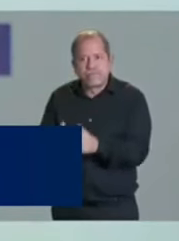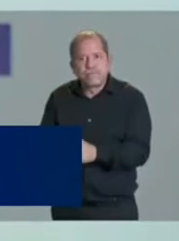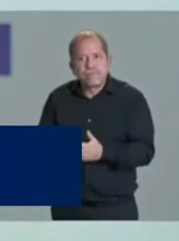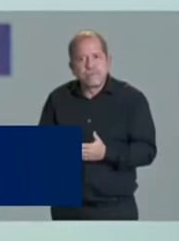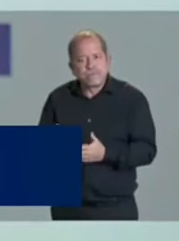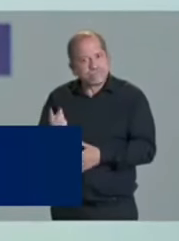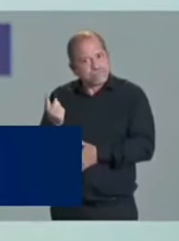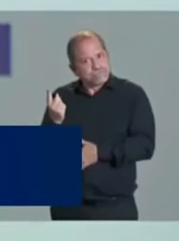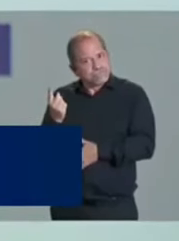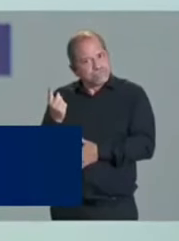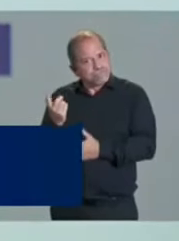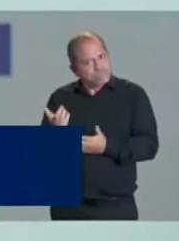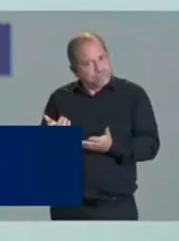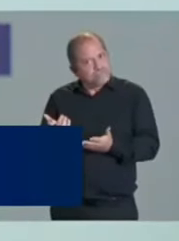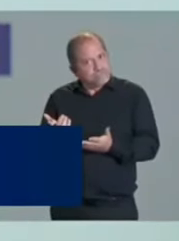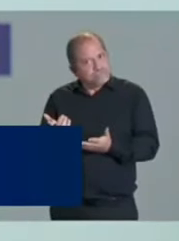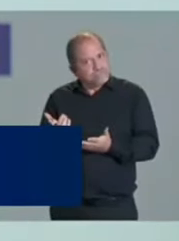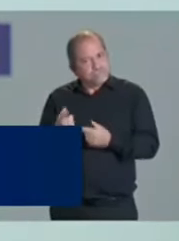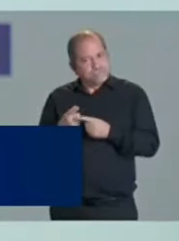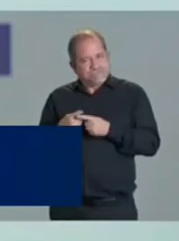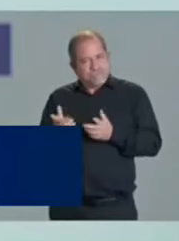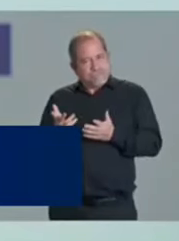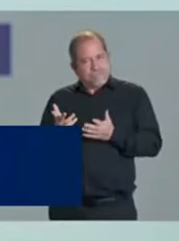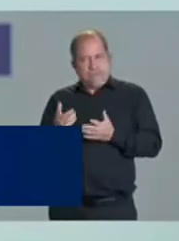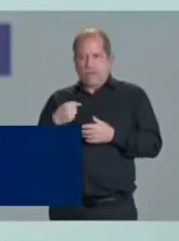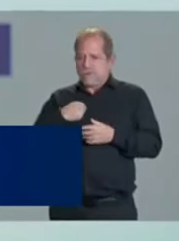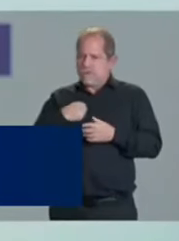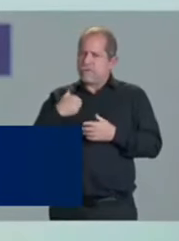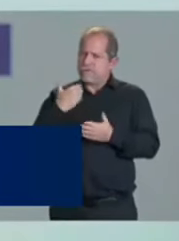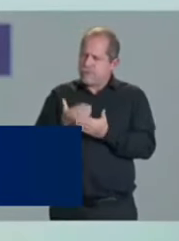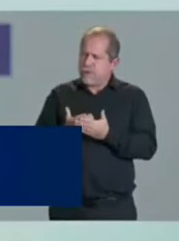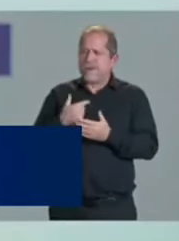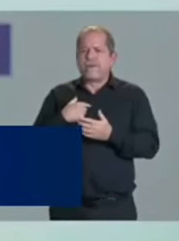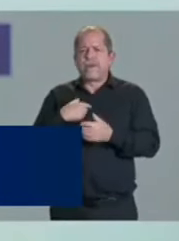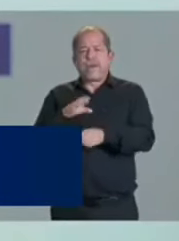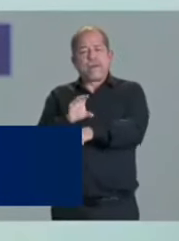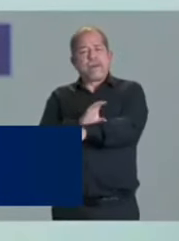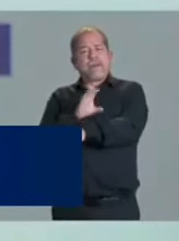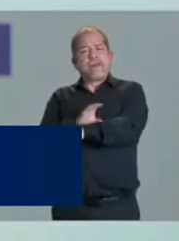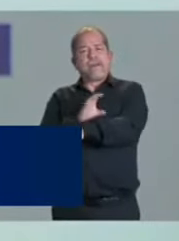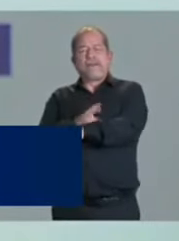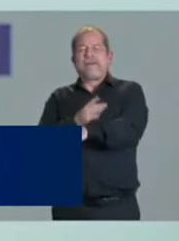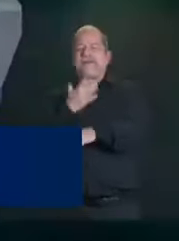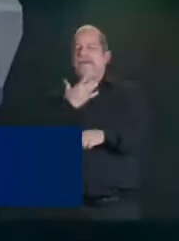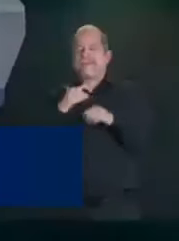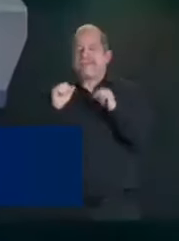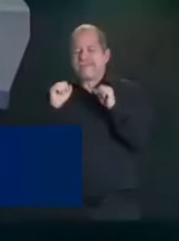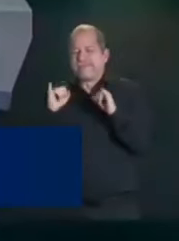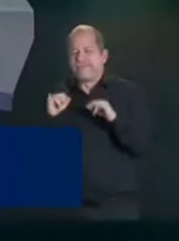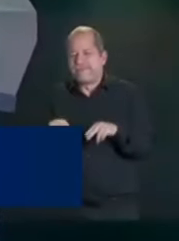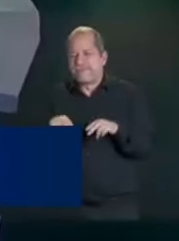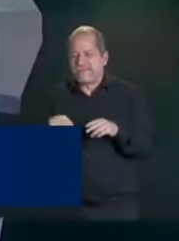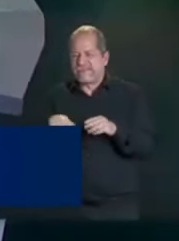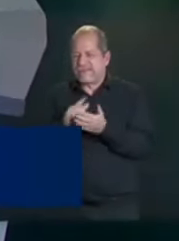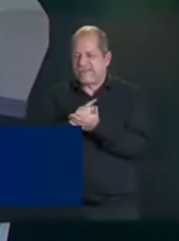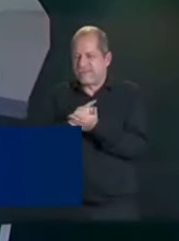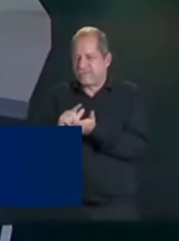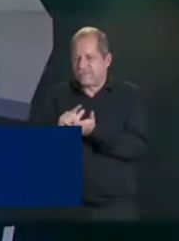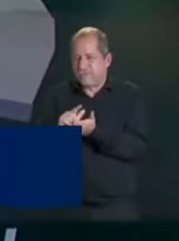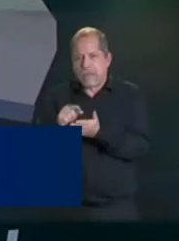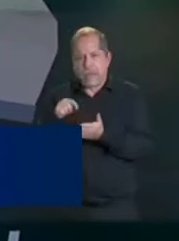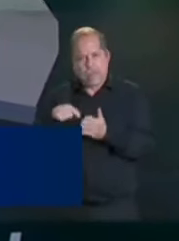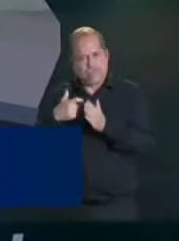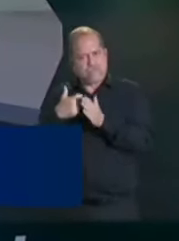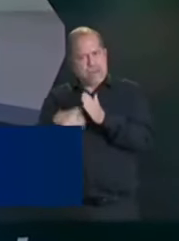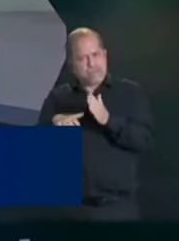lleguemos al gobierno de la República. Pues Claudia, te agradezco mucho que hayas tomado esta llamada, y si nos lo permites, nos volvemos a echar una llamada después